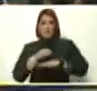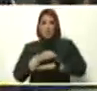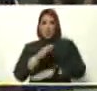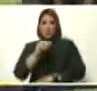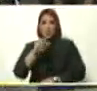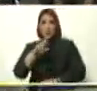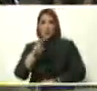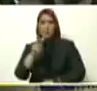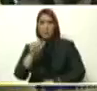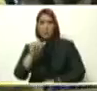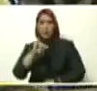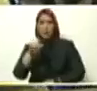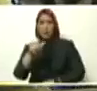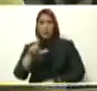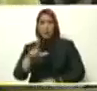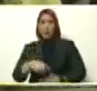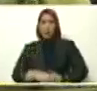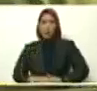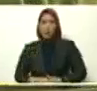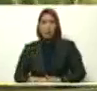Carvajal.